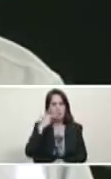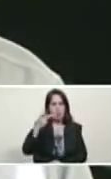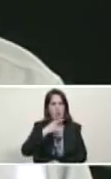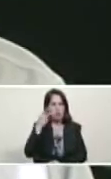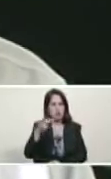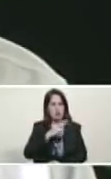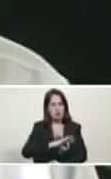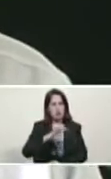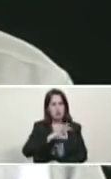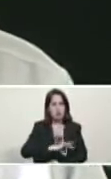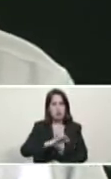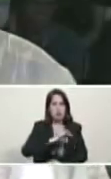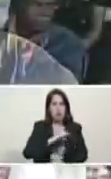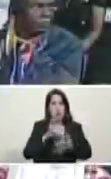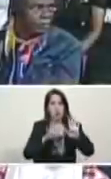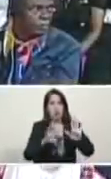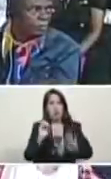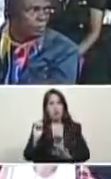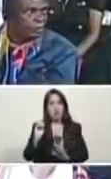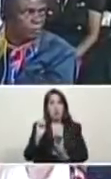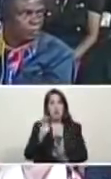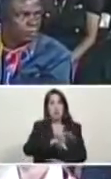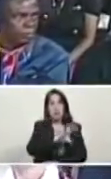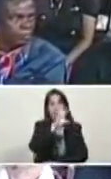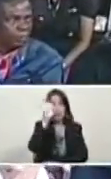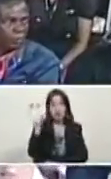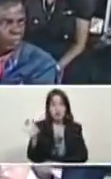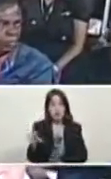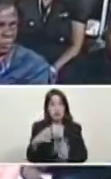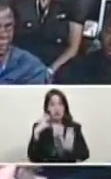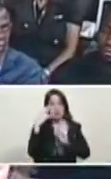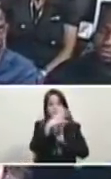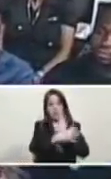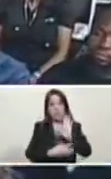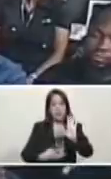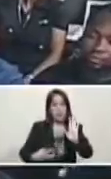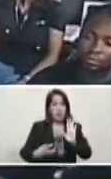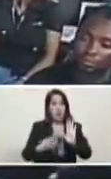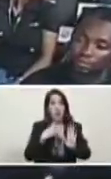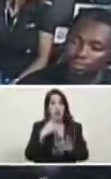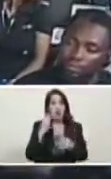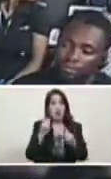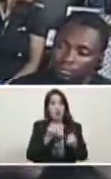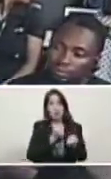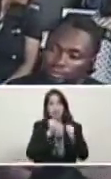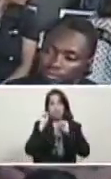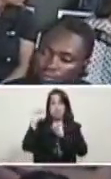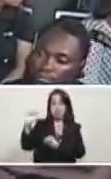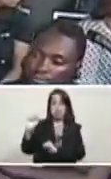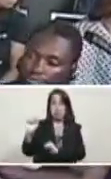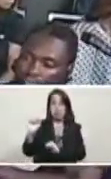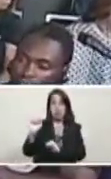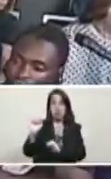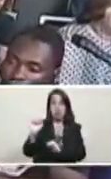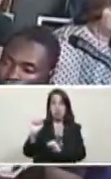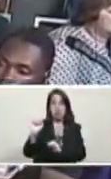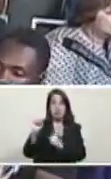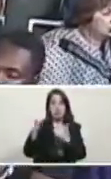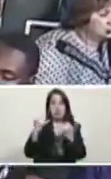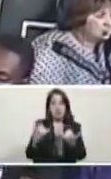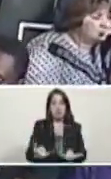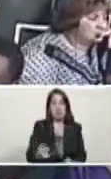países de los cinco continentes reafirmamos nuestra defensa de la